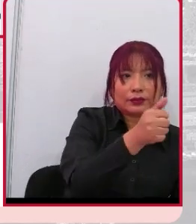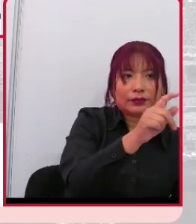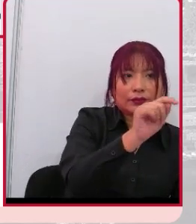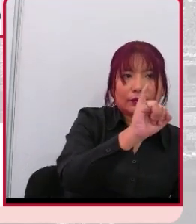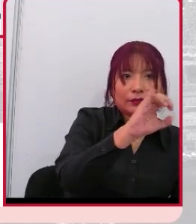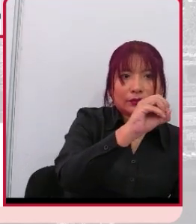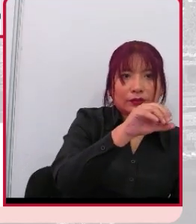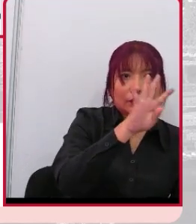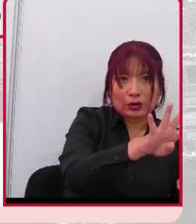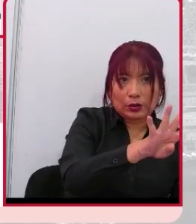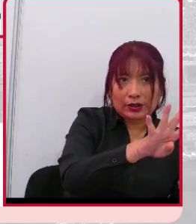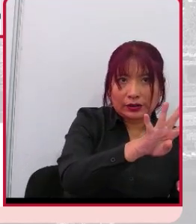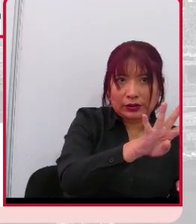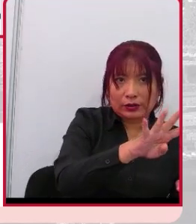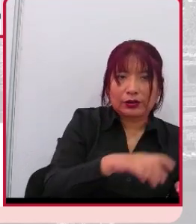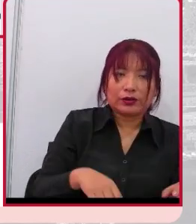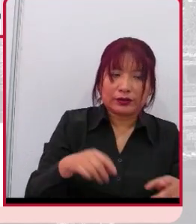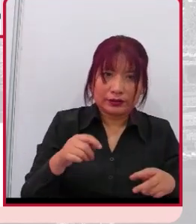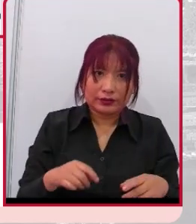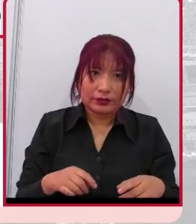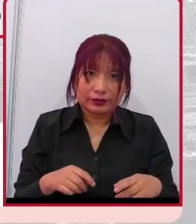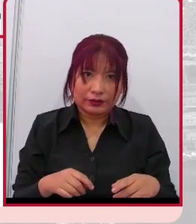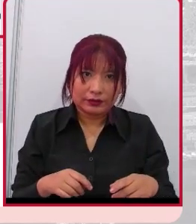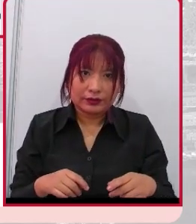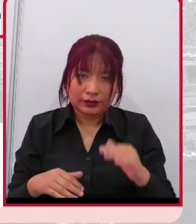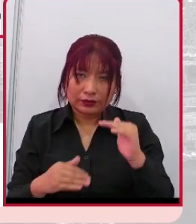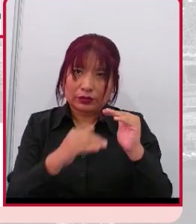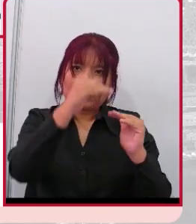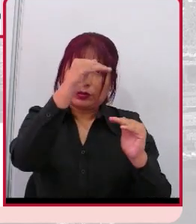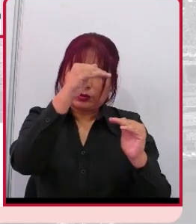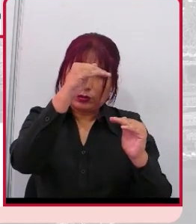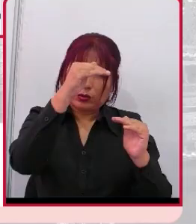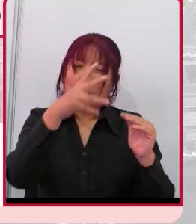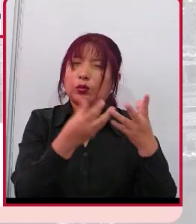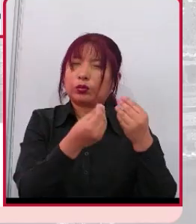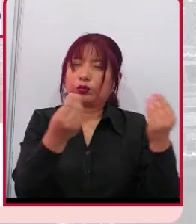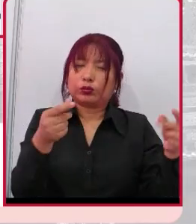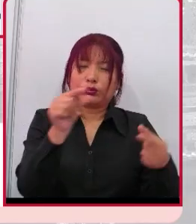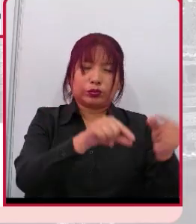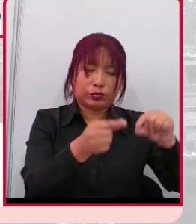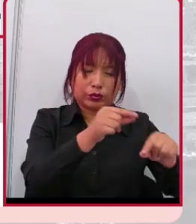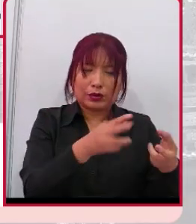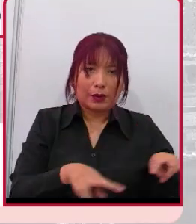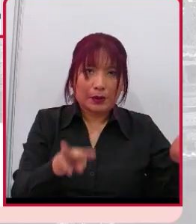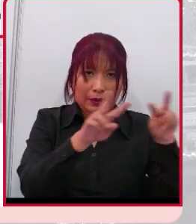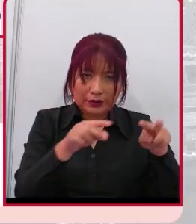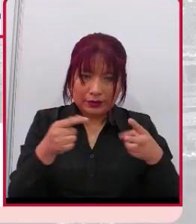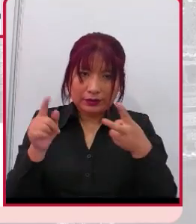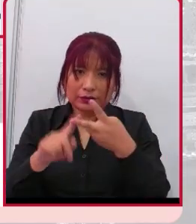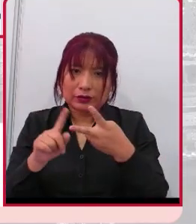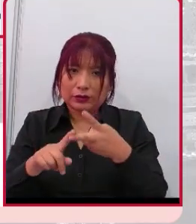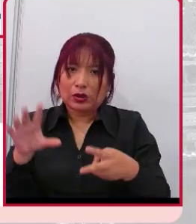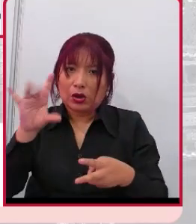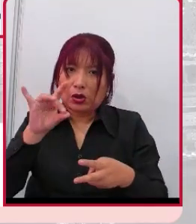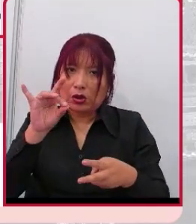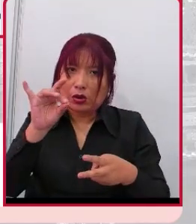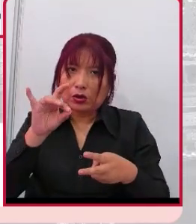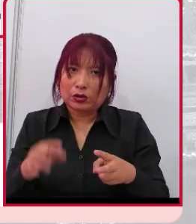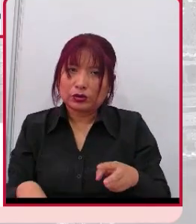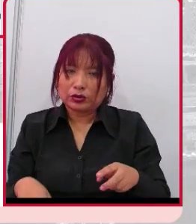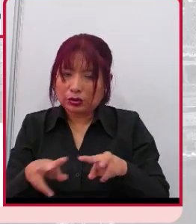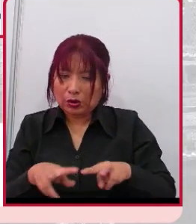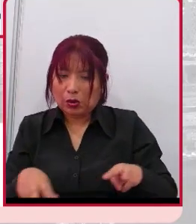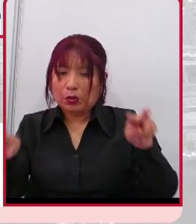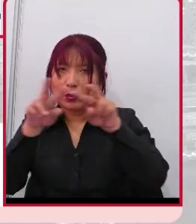encima del valor típico, y a este valor teórico mencionado. Una muestra 2 con un valor cercano a 8 y una muestra 3 que se